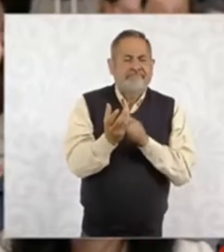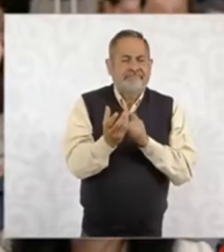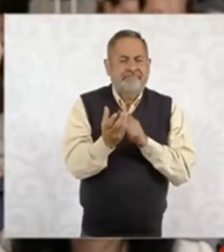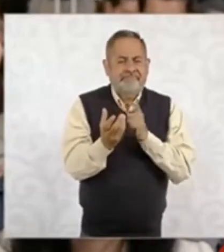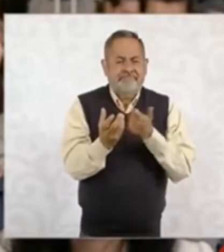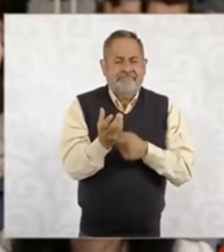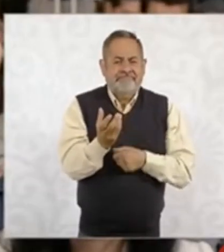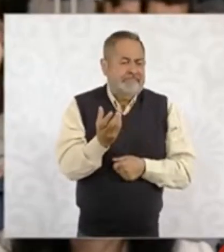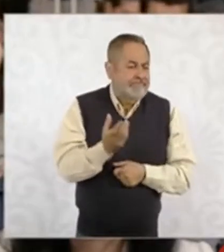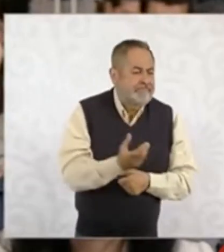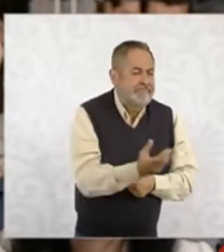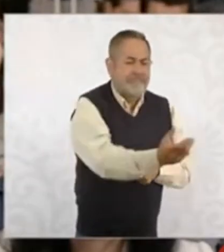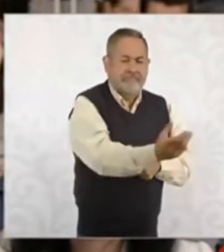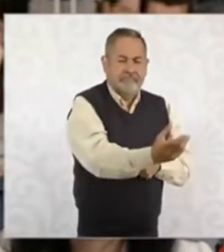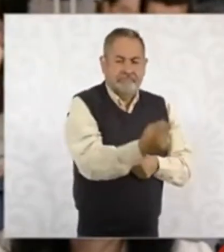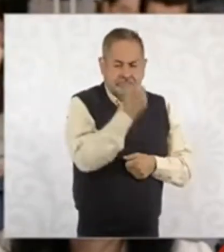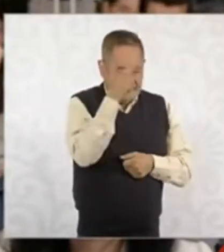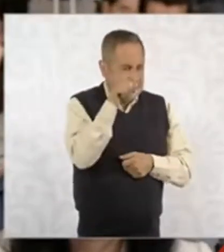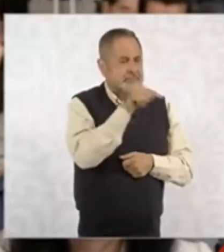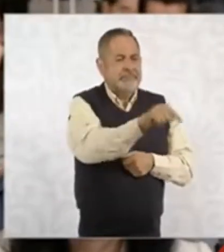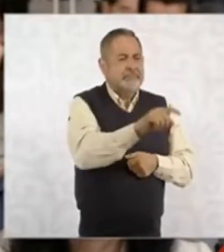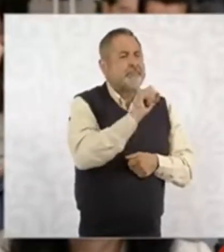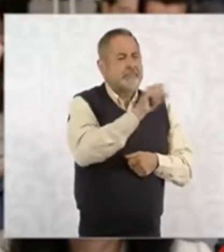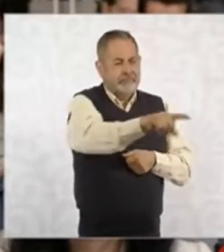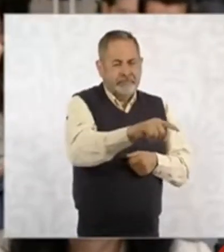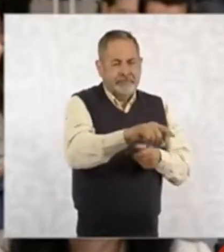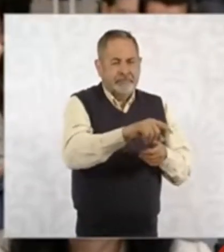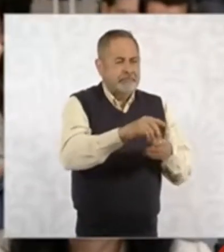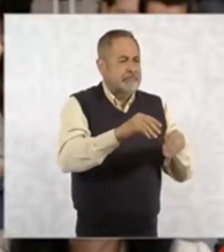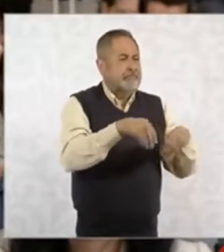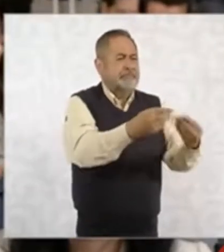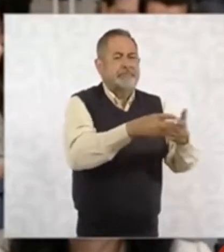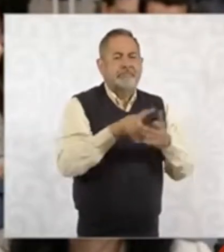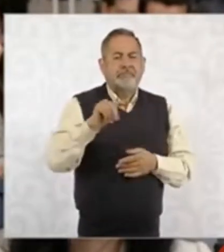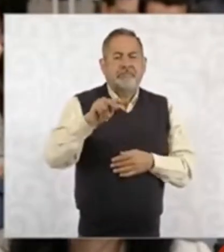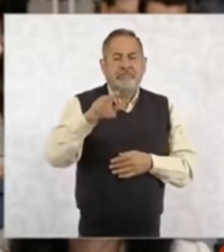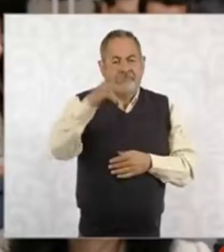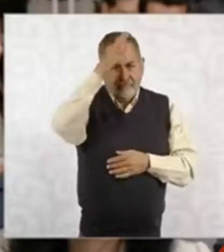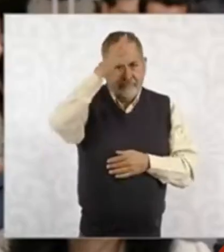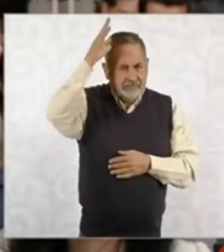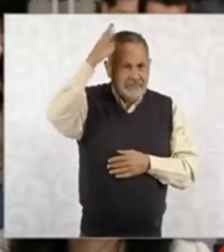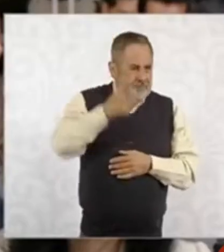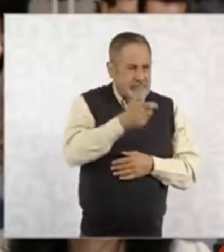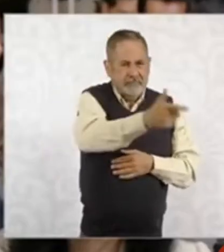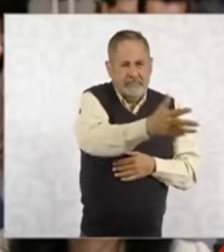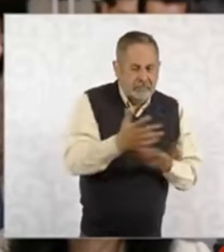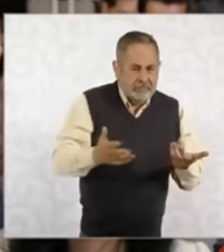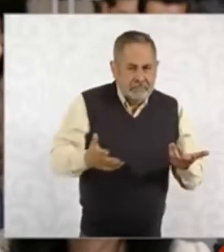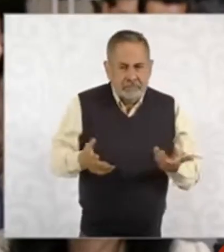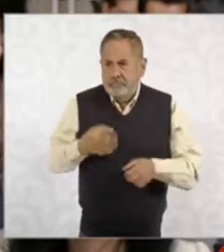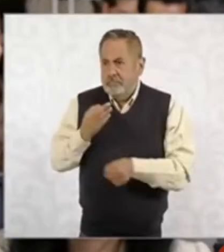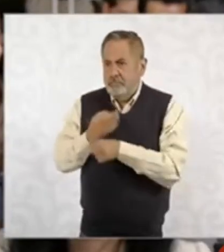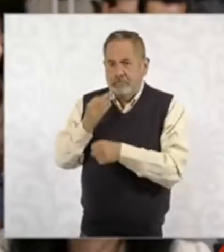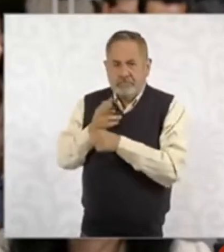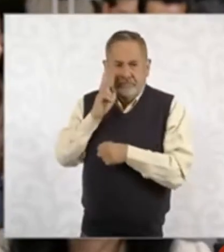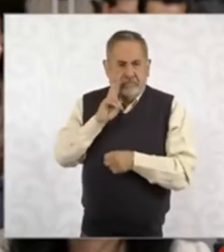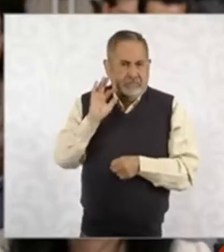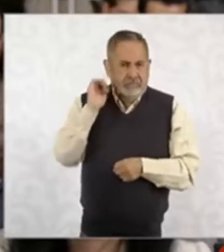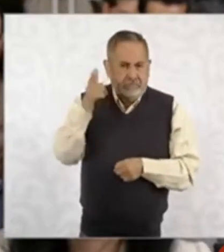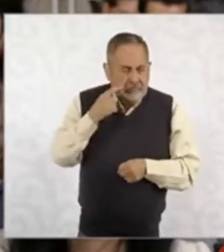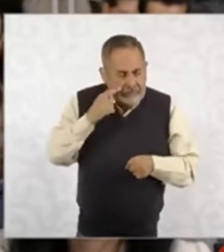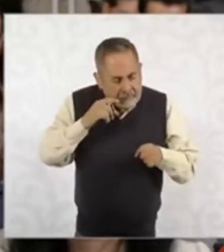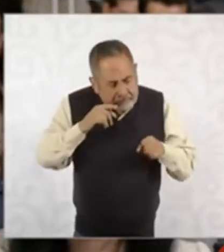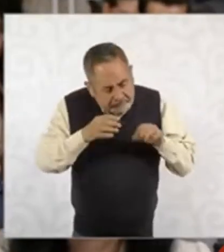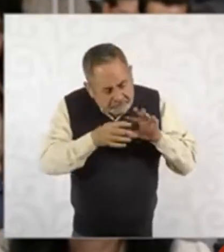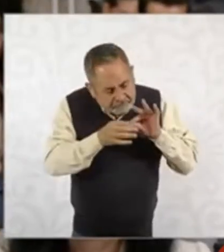terminado siendo usado en la compra de esta televisora, Presidenta. ¿No es momento de